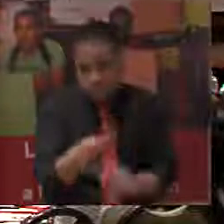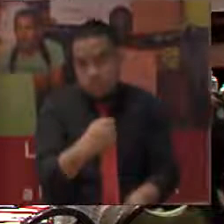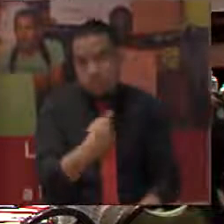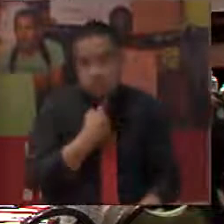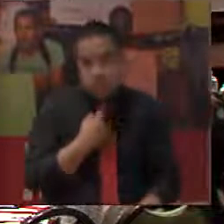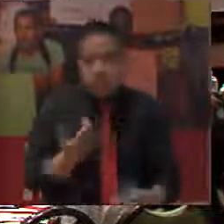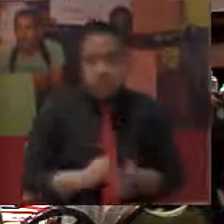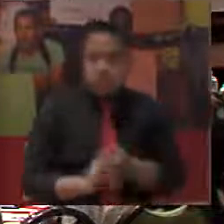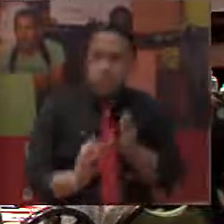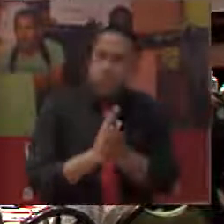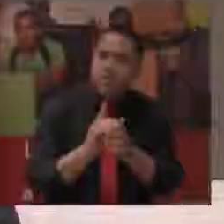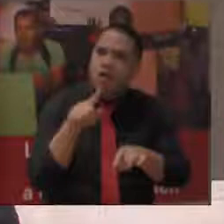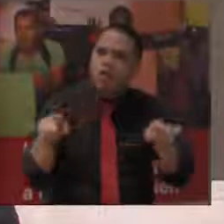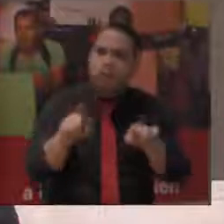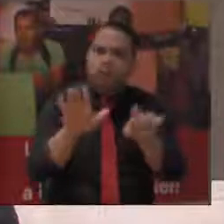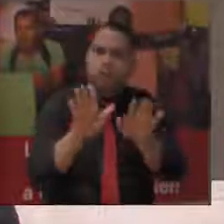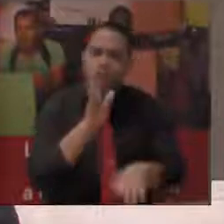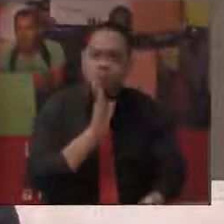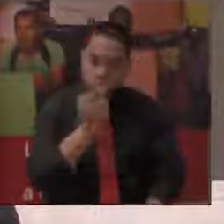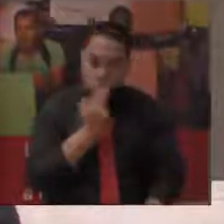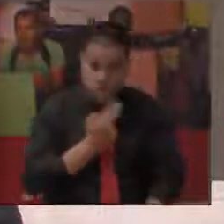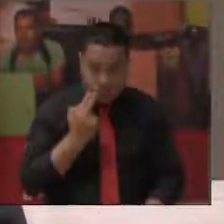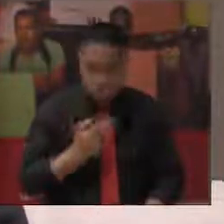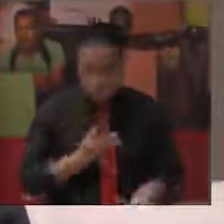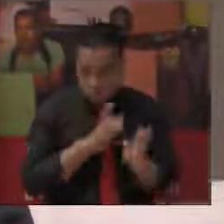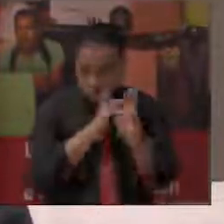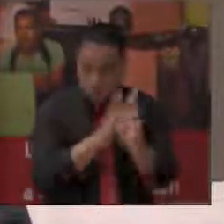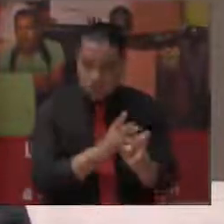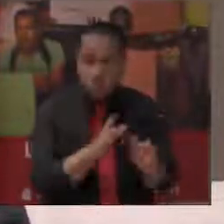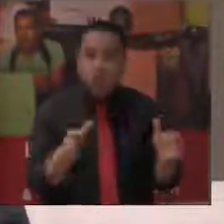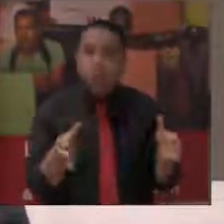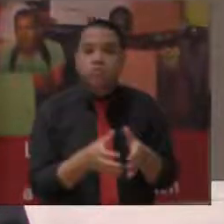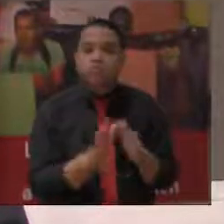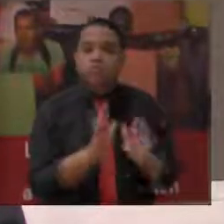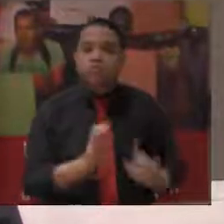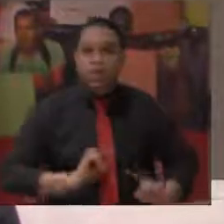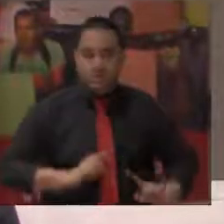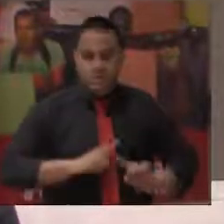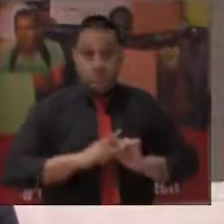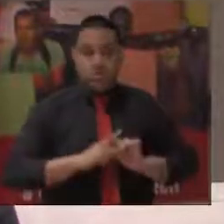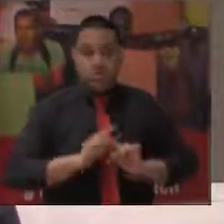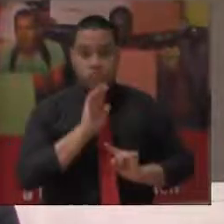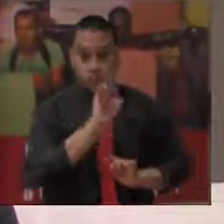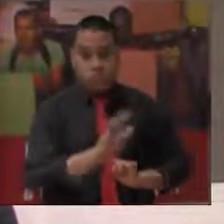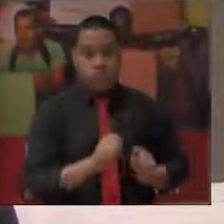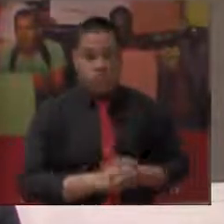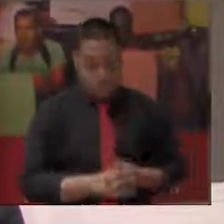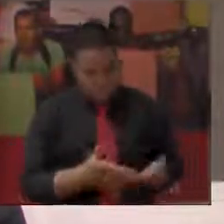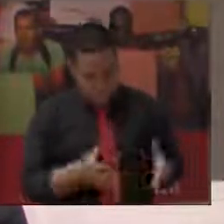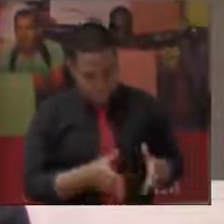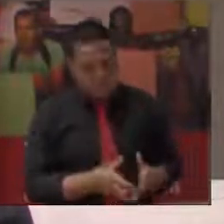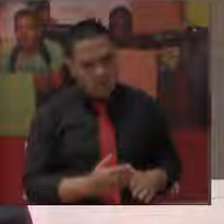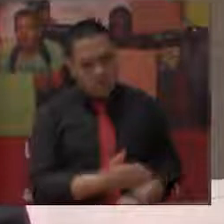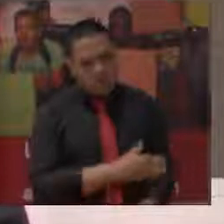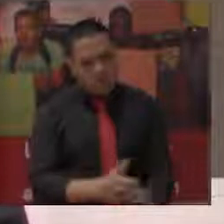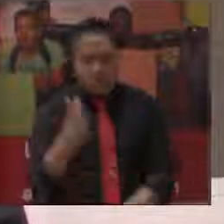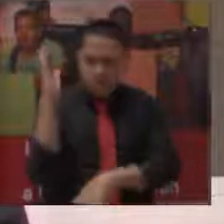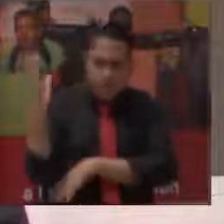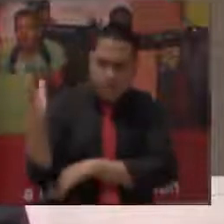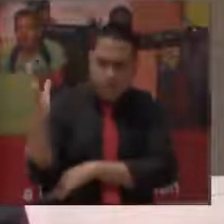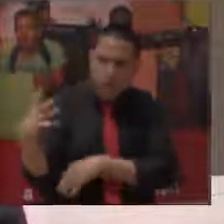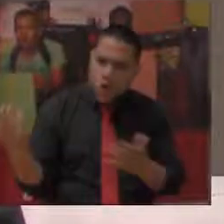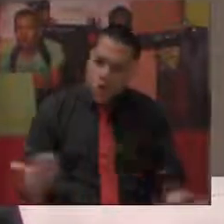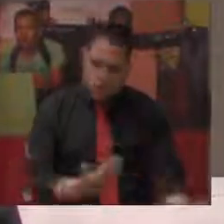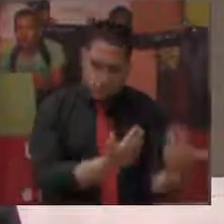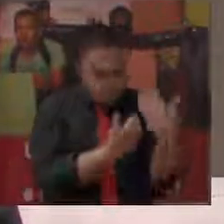gente muy comprometida, y quiero hacer un reconocimiento al Grupo Éxito, que nos dio una cátedra de responsabilidad